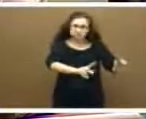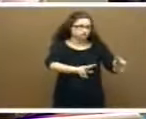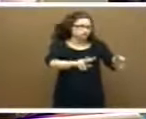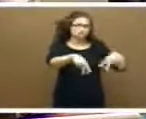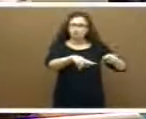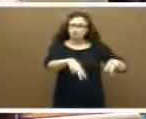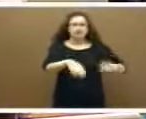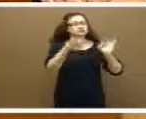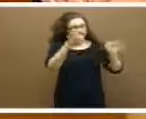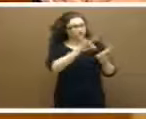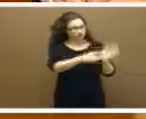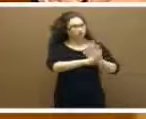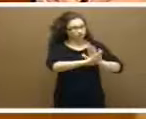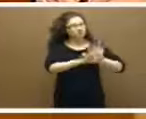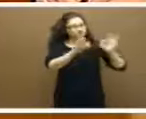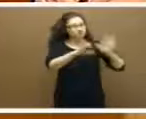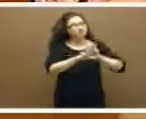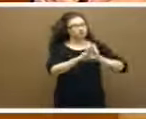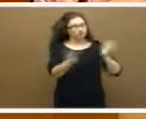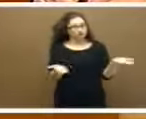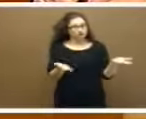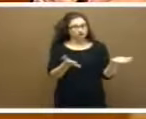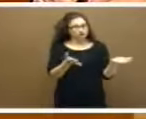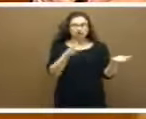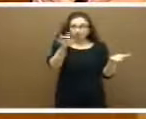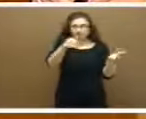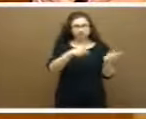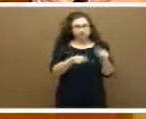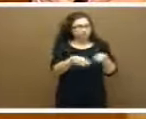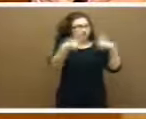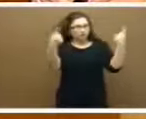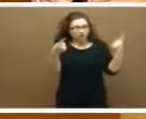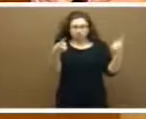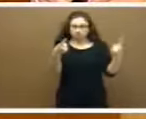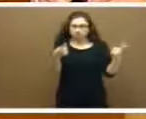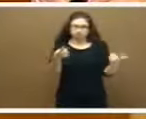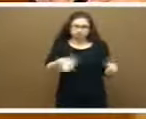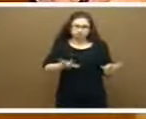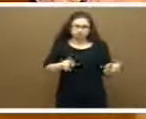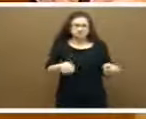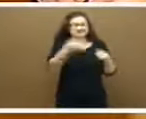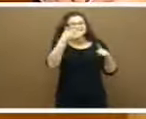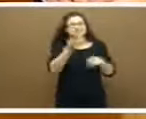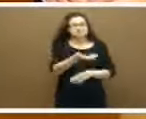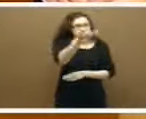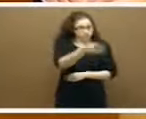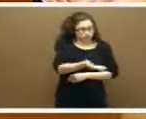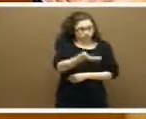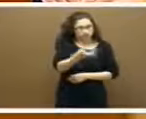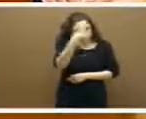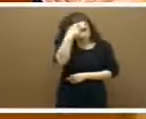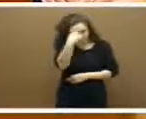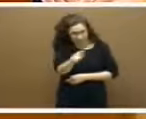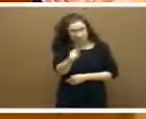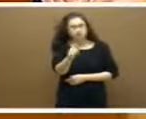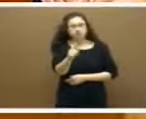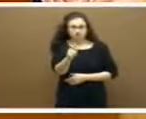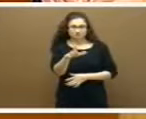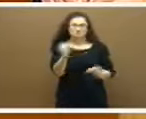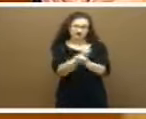precisamente esos usuarios. Y con independencia de la, sin duda alguna, relevante, encomiable y